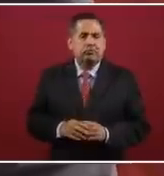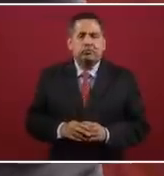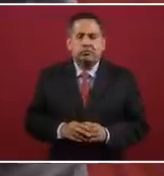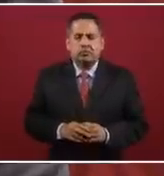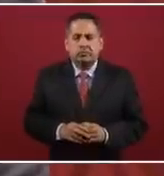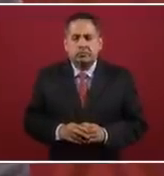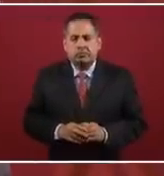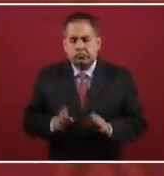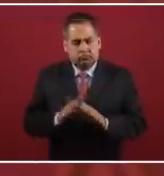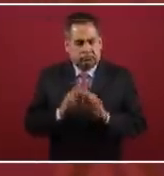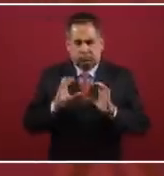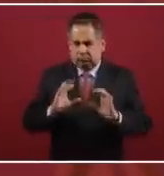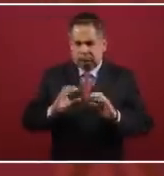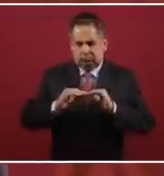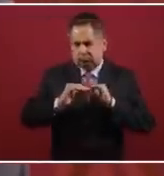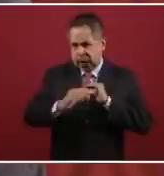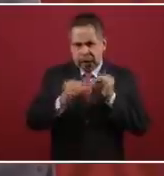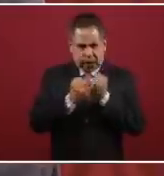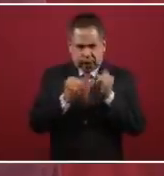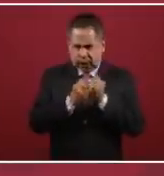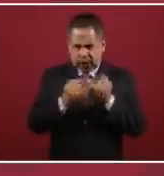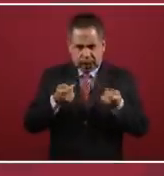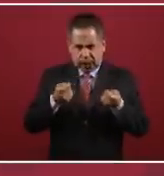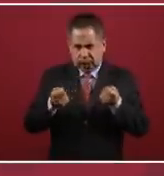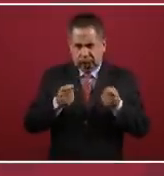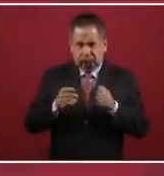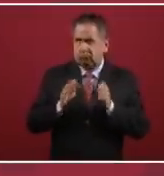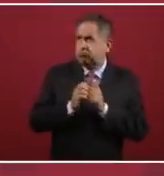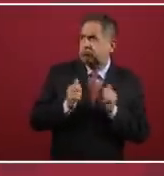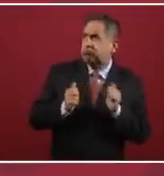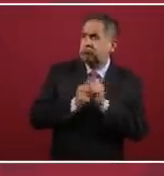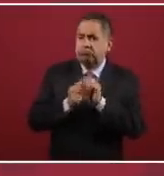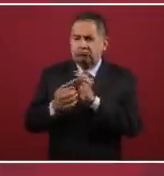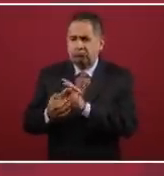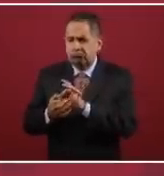que se mantenga muy cerca